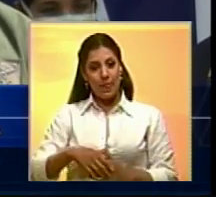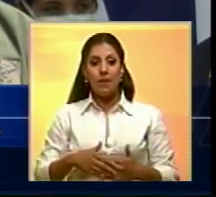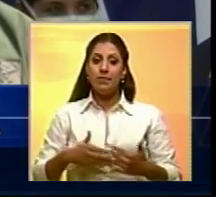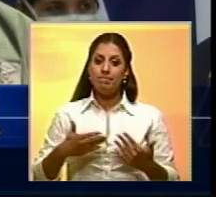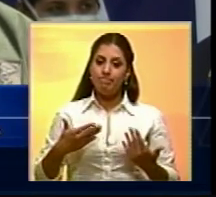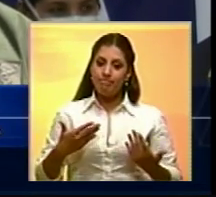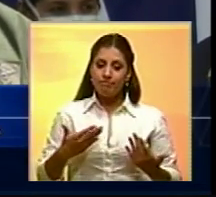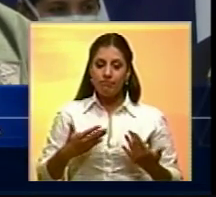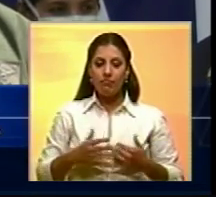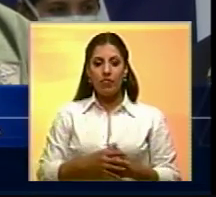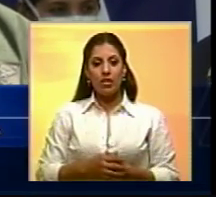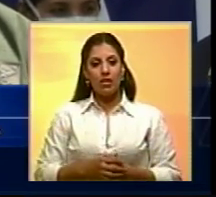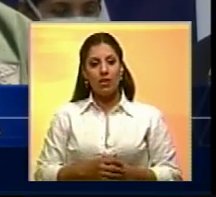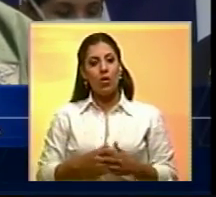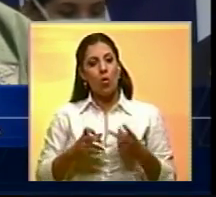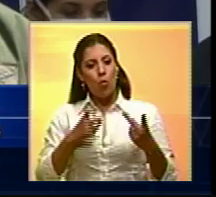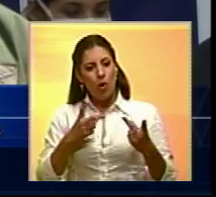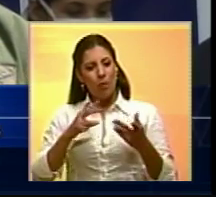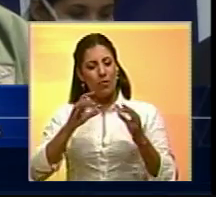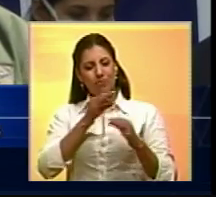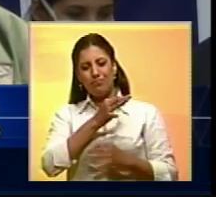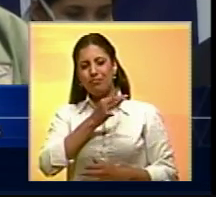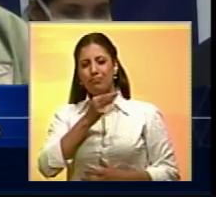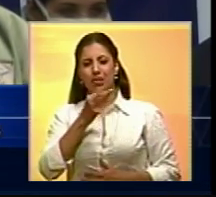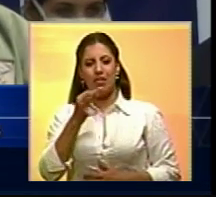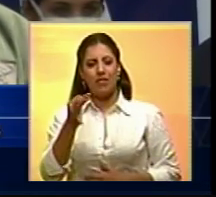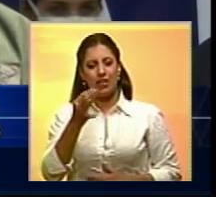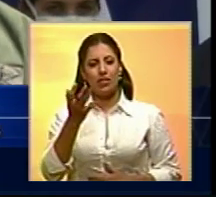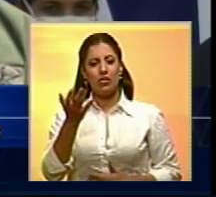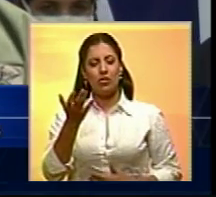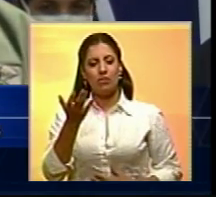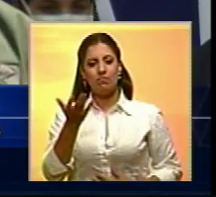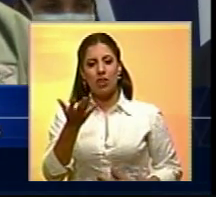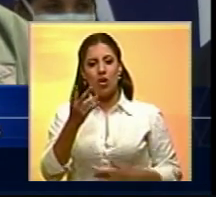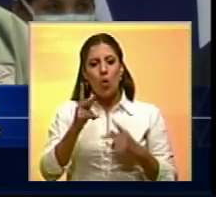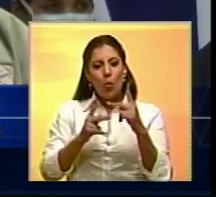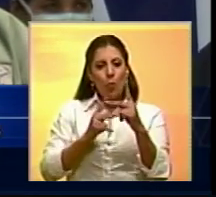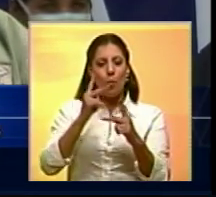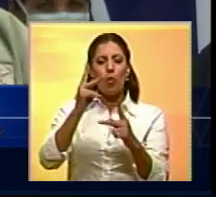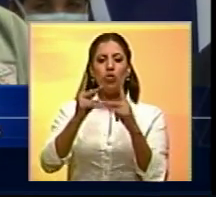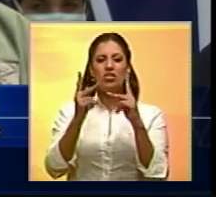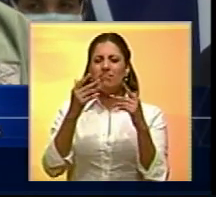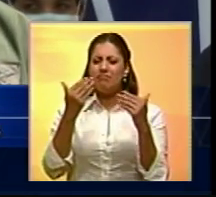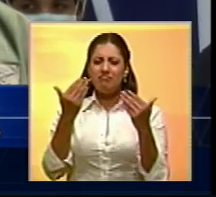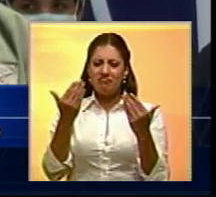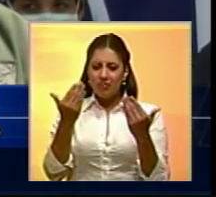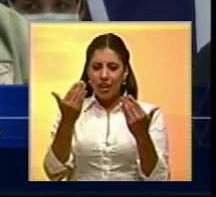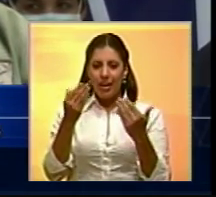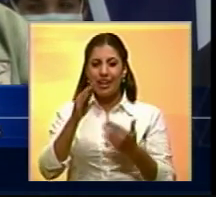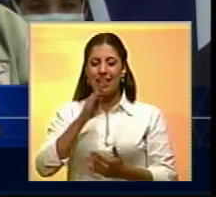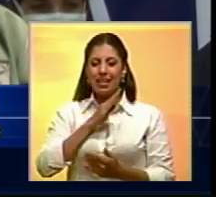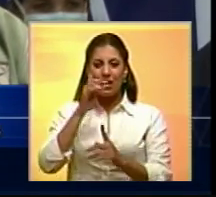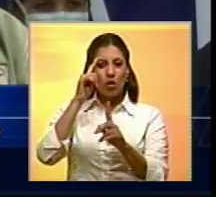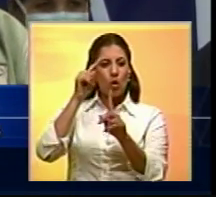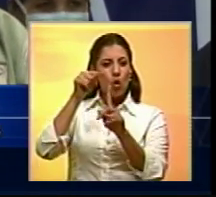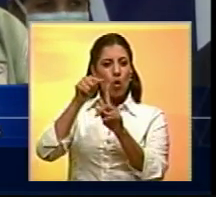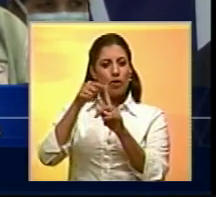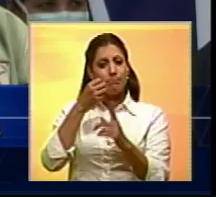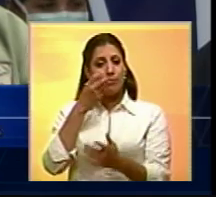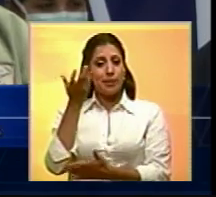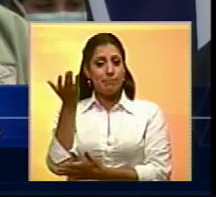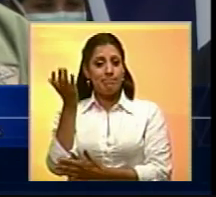Y bueno, con una extraordinaria procedimiento que tuvo a fin,